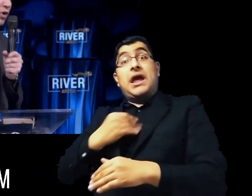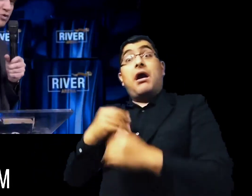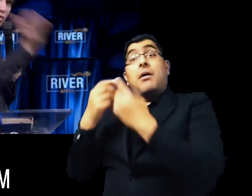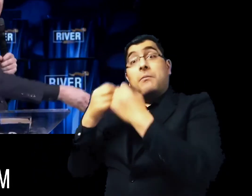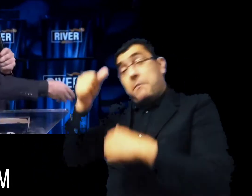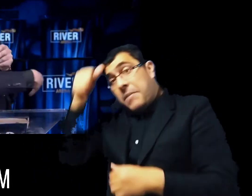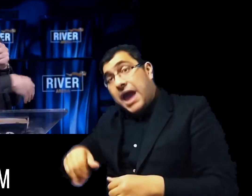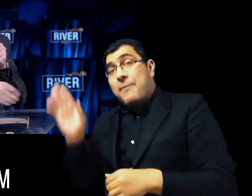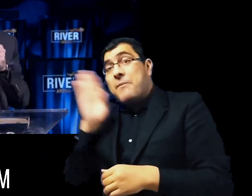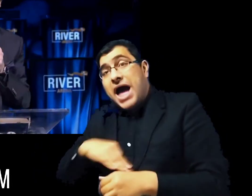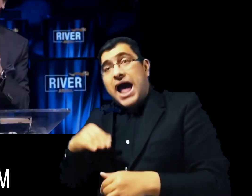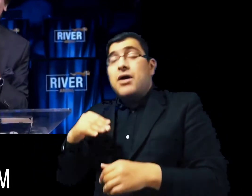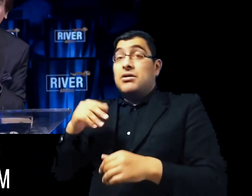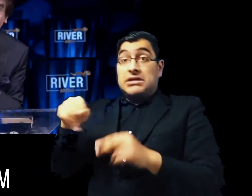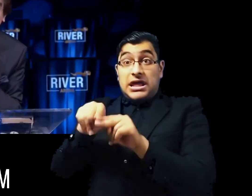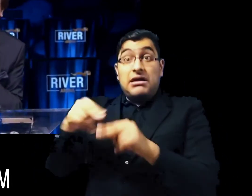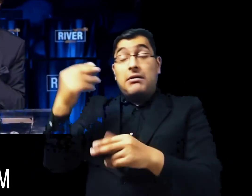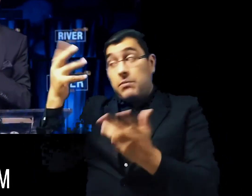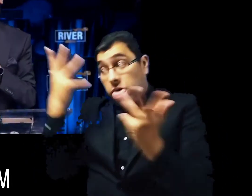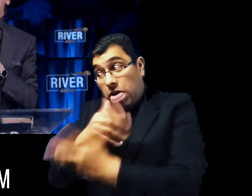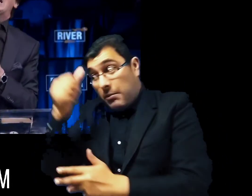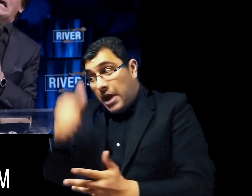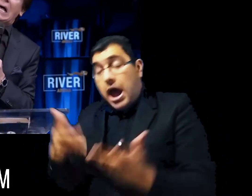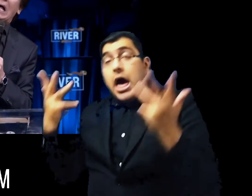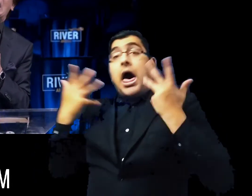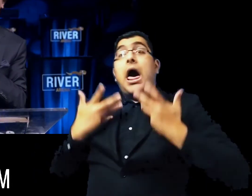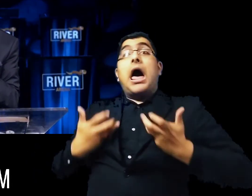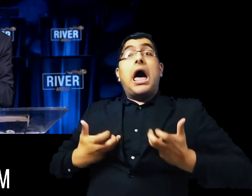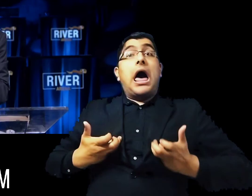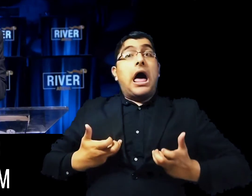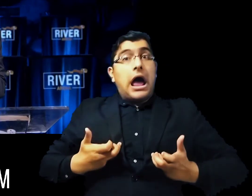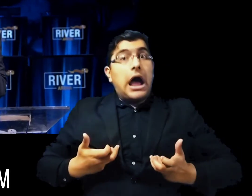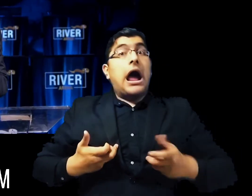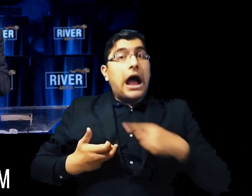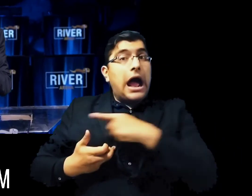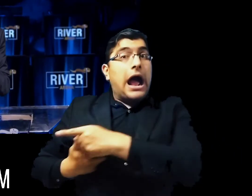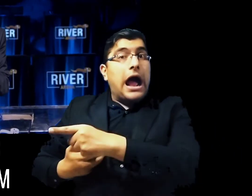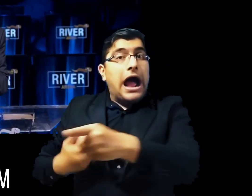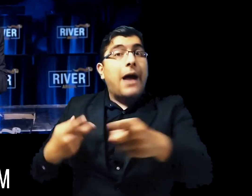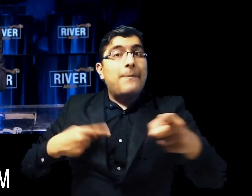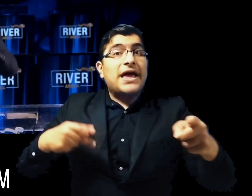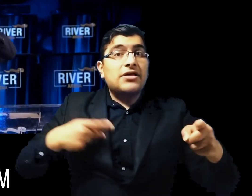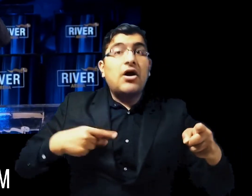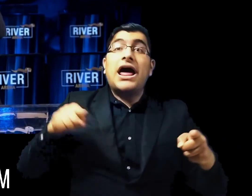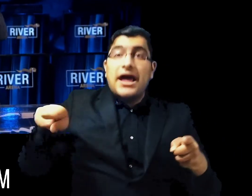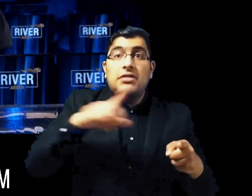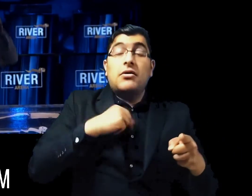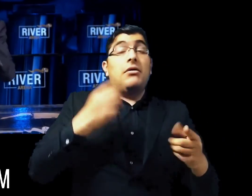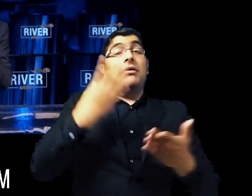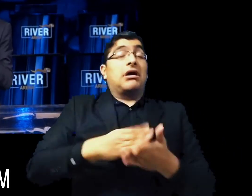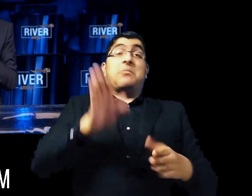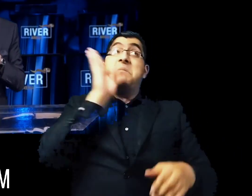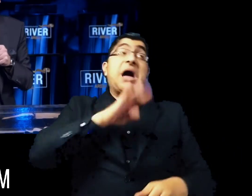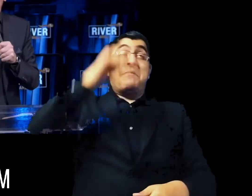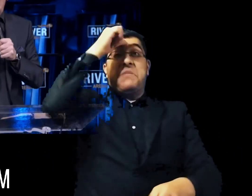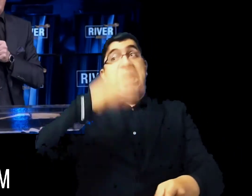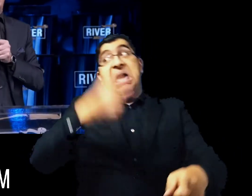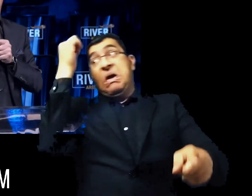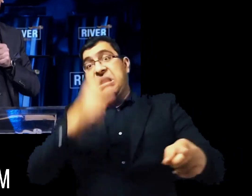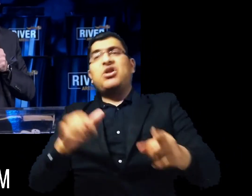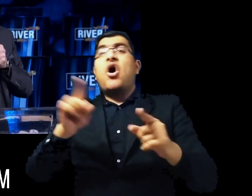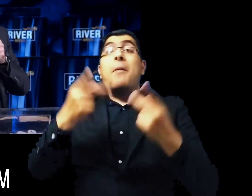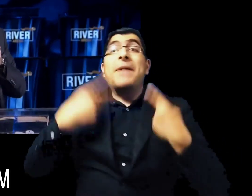fracasen o que sus nietos fracasen para entender, era gente la que hablaba. No era solo el pecado, era